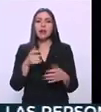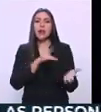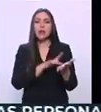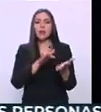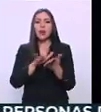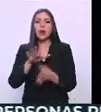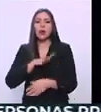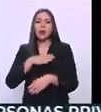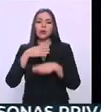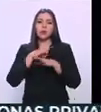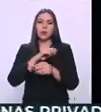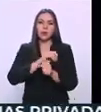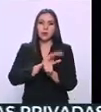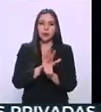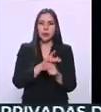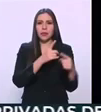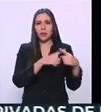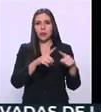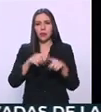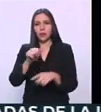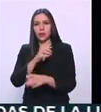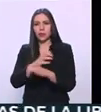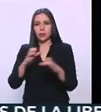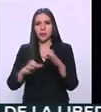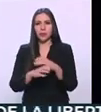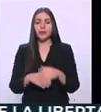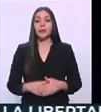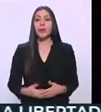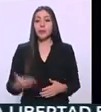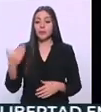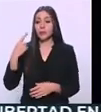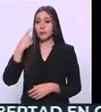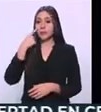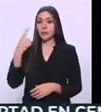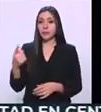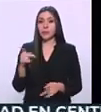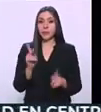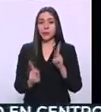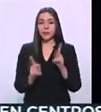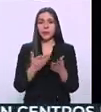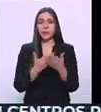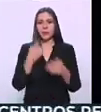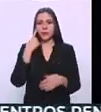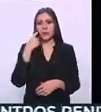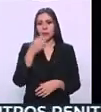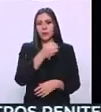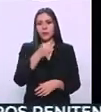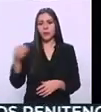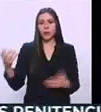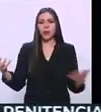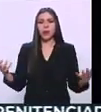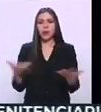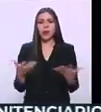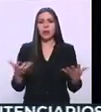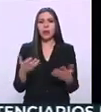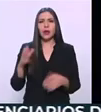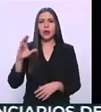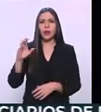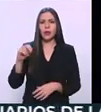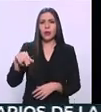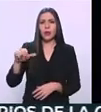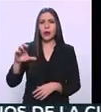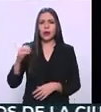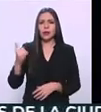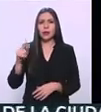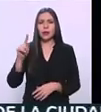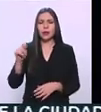cosas más. Antes de ver parte de la conversación que tuvimos con ella, vamos a repasar lo que el propio CONACYT destacó en su